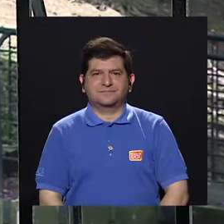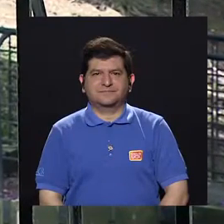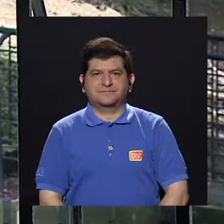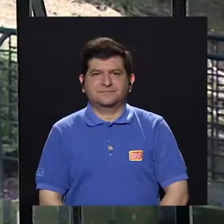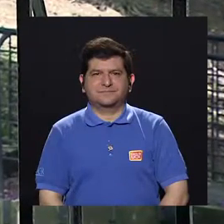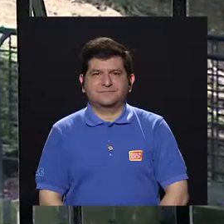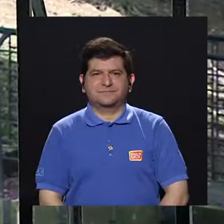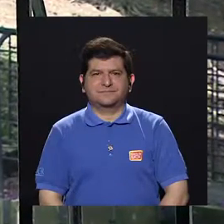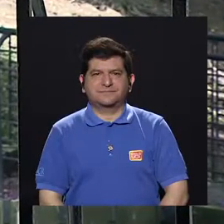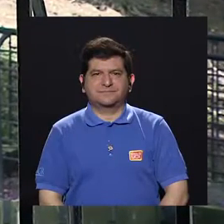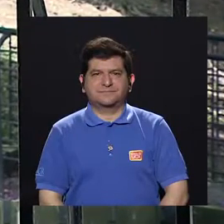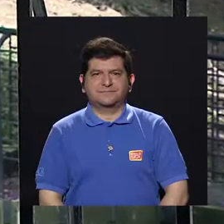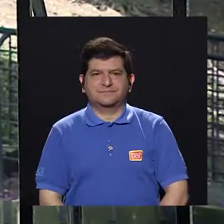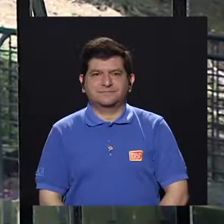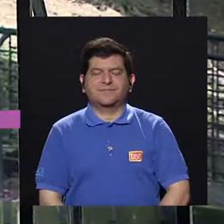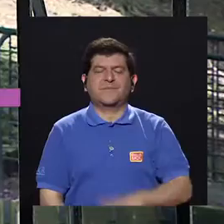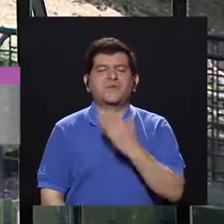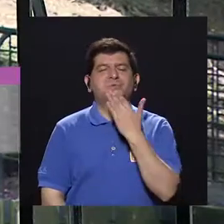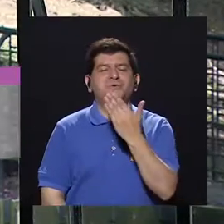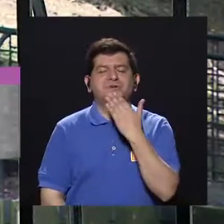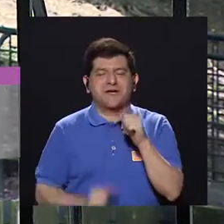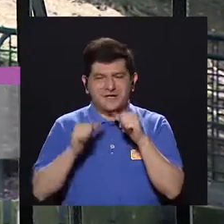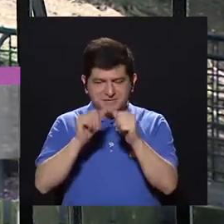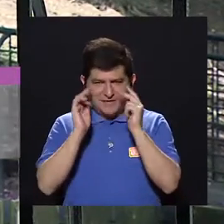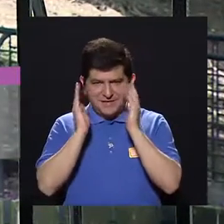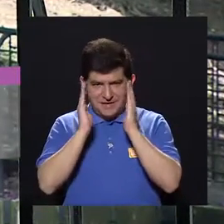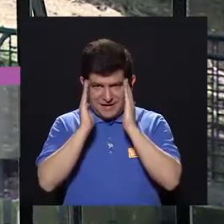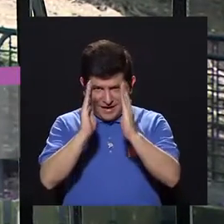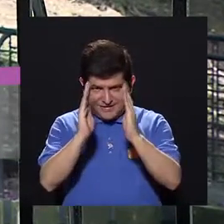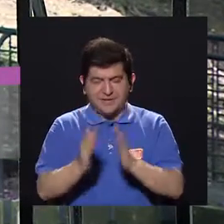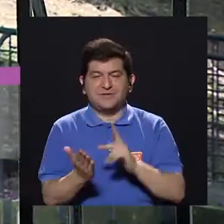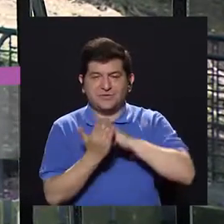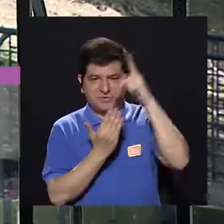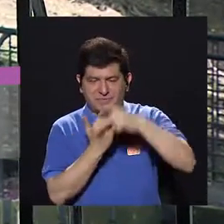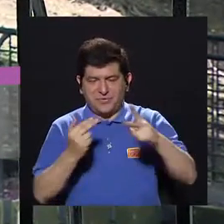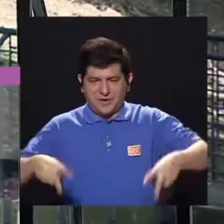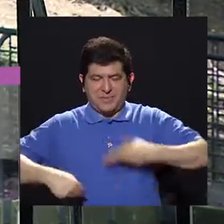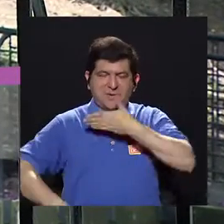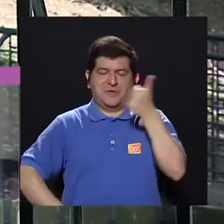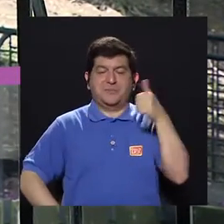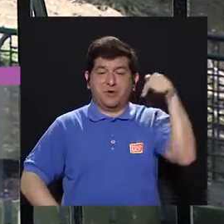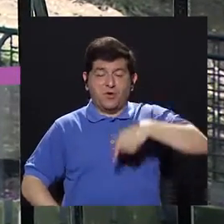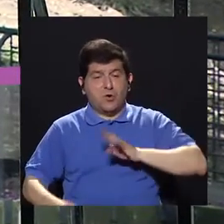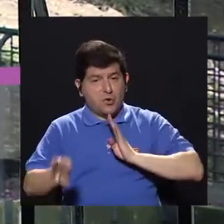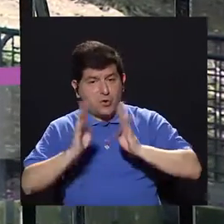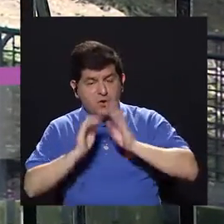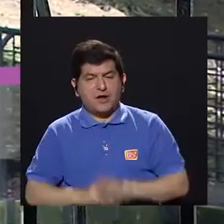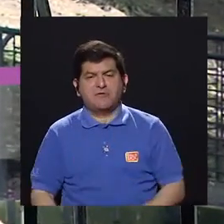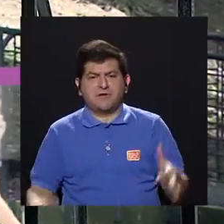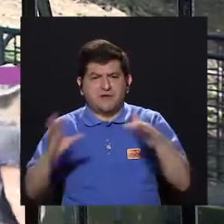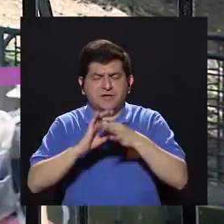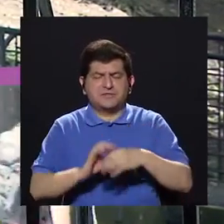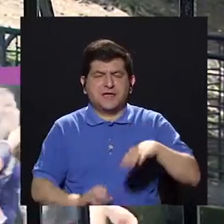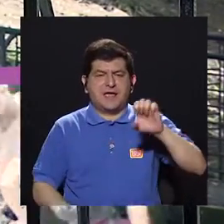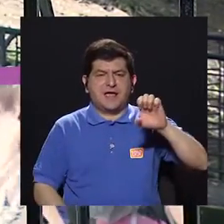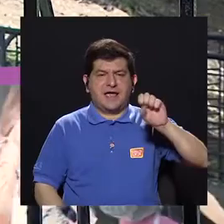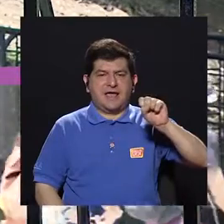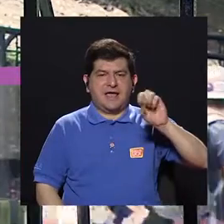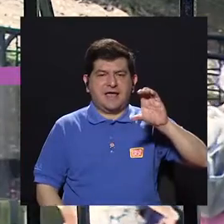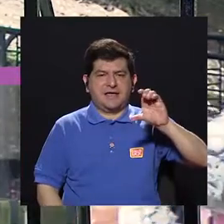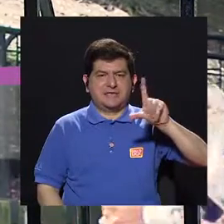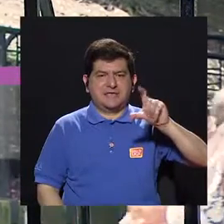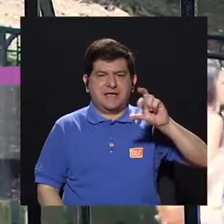Continuar con nosotros en Vivir Mejor, el día de hoy conversando acerca de la esclerosis múltiple y para ello nos acompaña el doctor Alexander